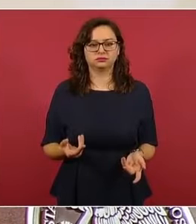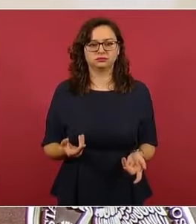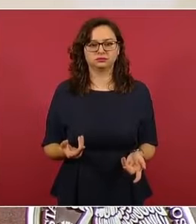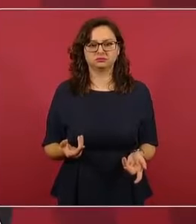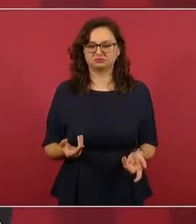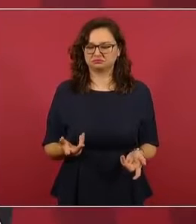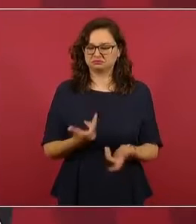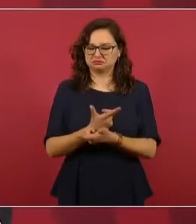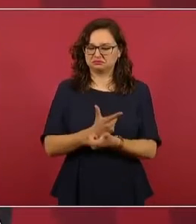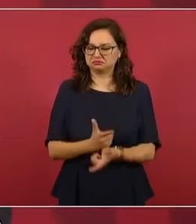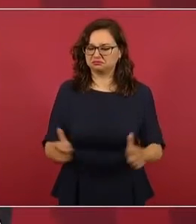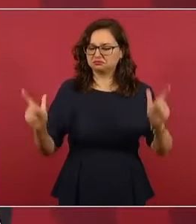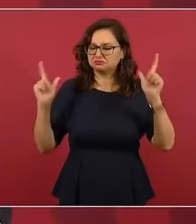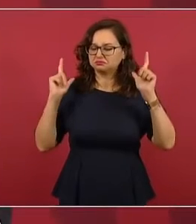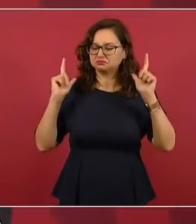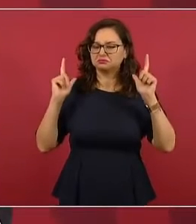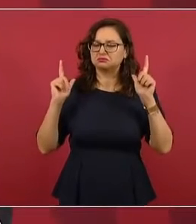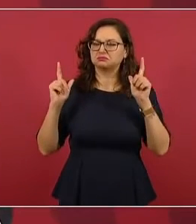hacer y deshacer